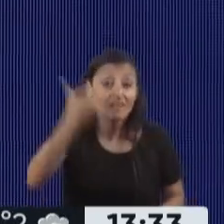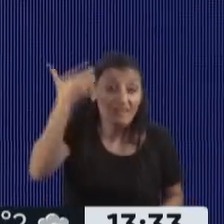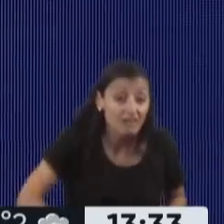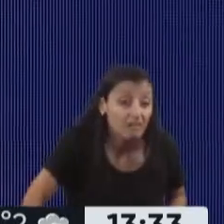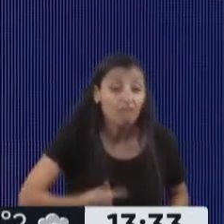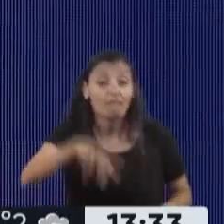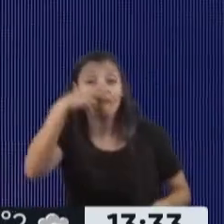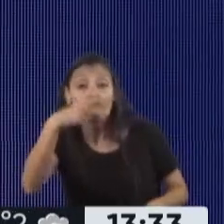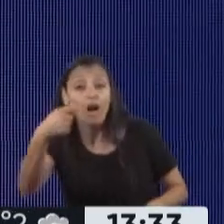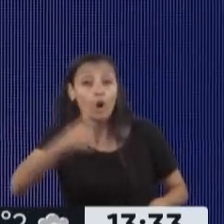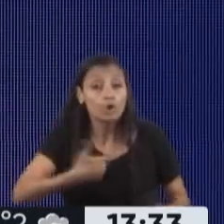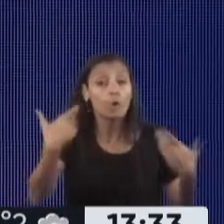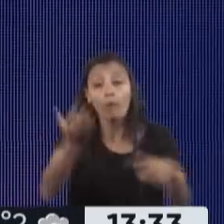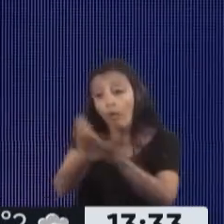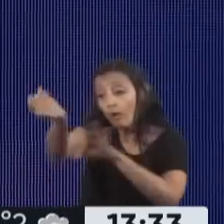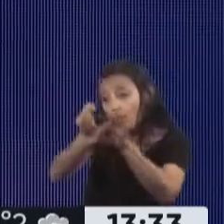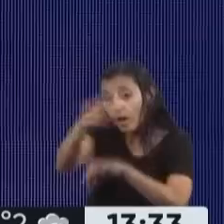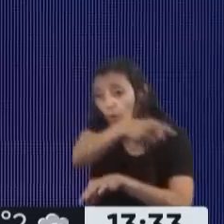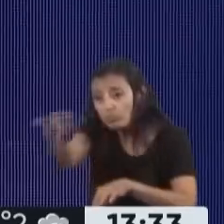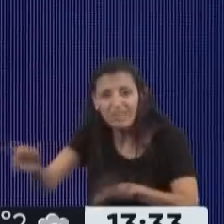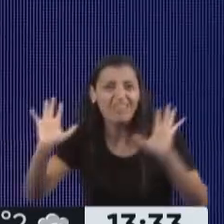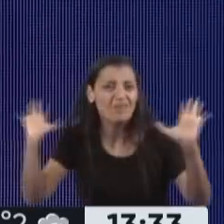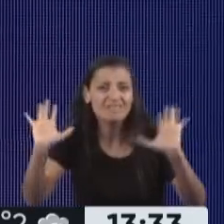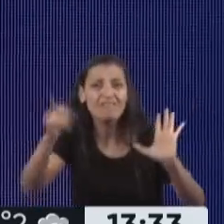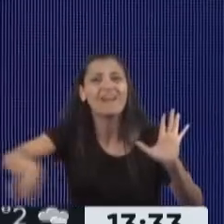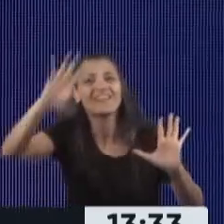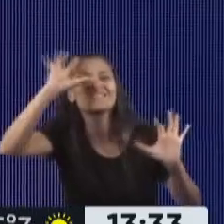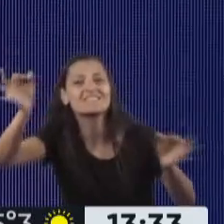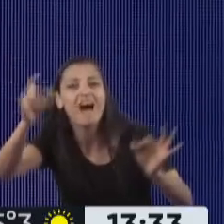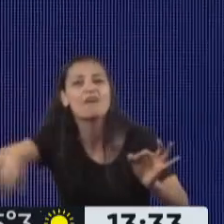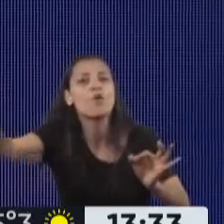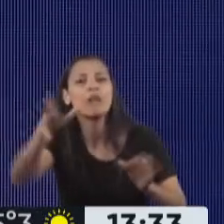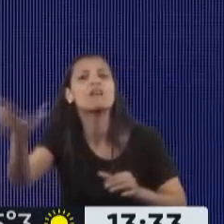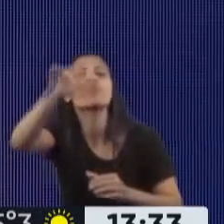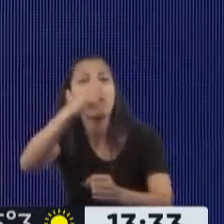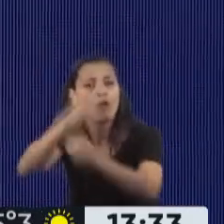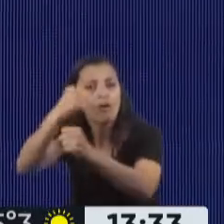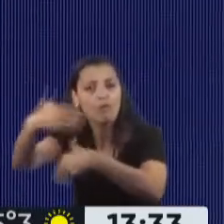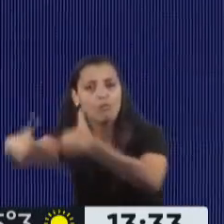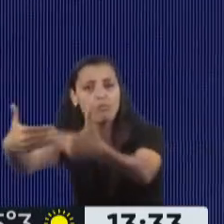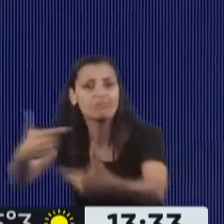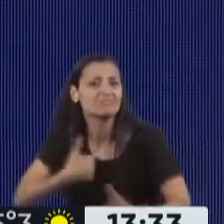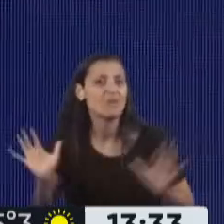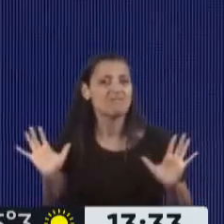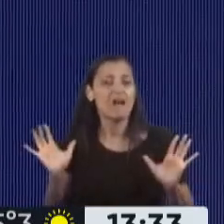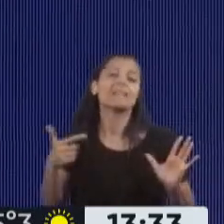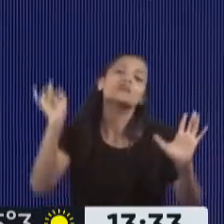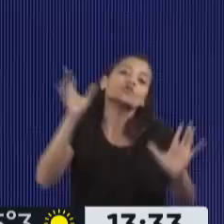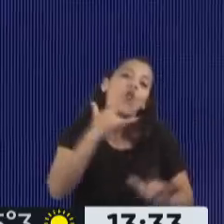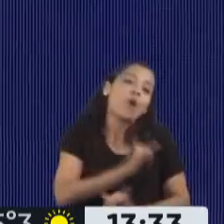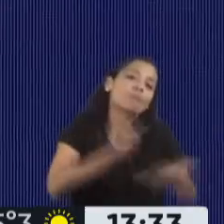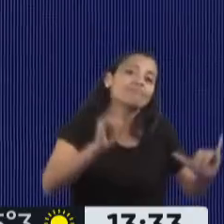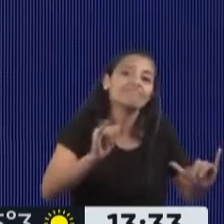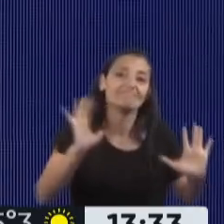fatalmente arrogante creer que les puedo decir algo sobre su negocio a ustedes, que son los que están al pie del cañón, pero solo para mencionarlos como